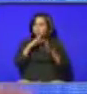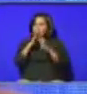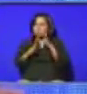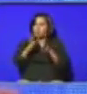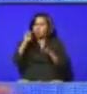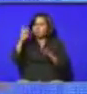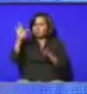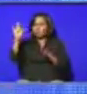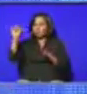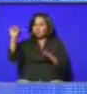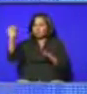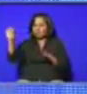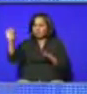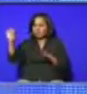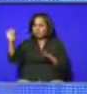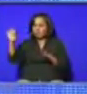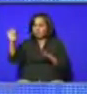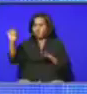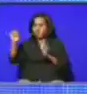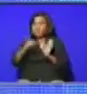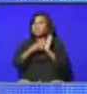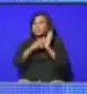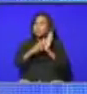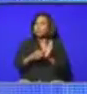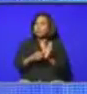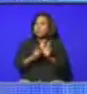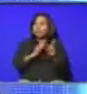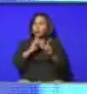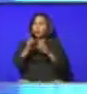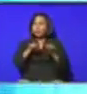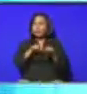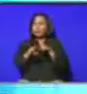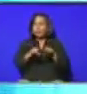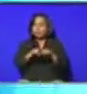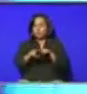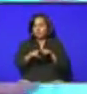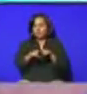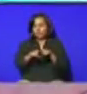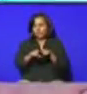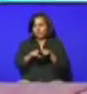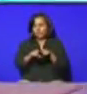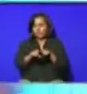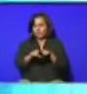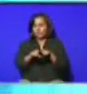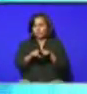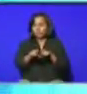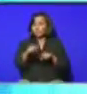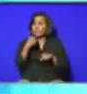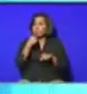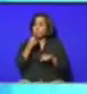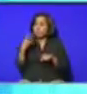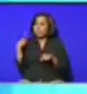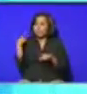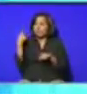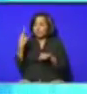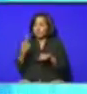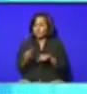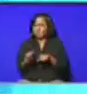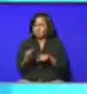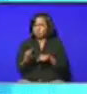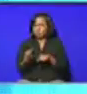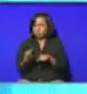las competencias en las cuales te va a formar el ICSE, que es precisamente lo que el rector apuntaba un poco y lo que este